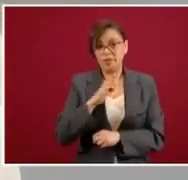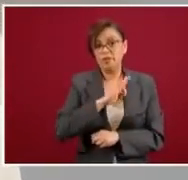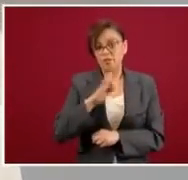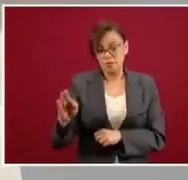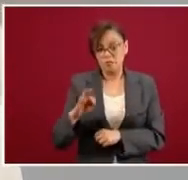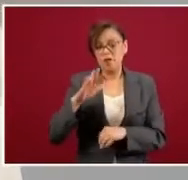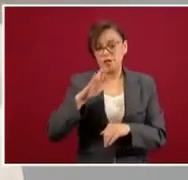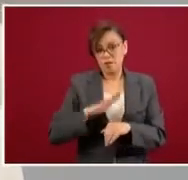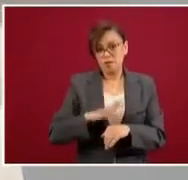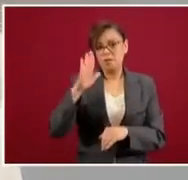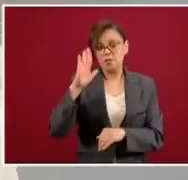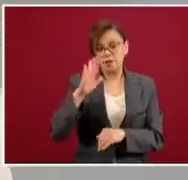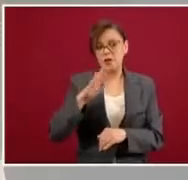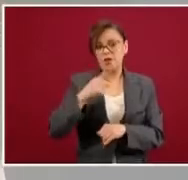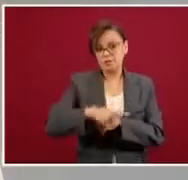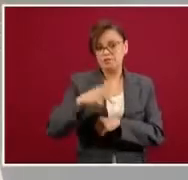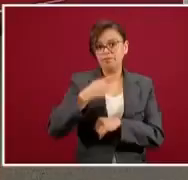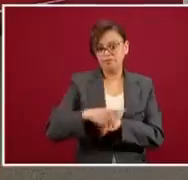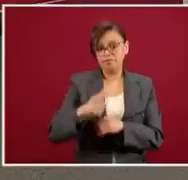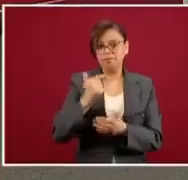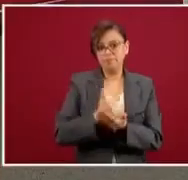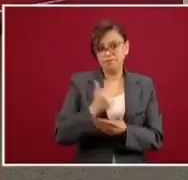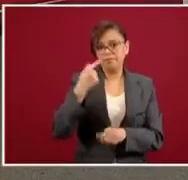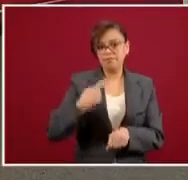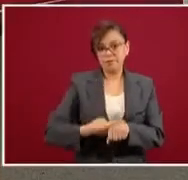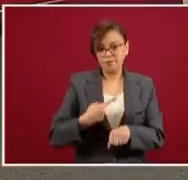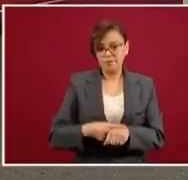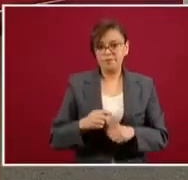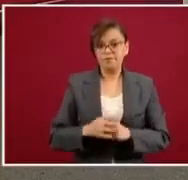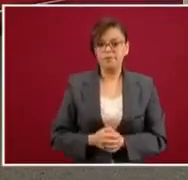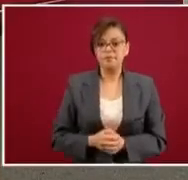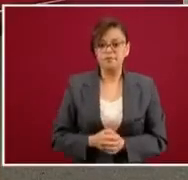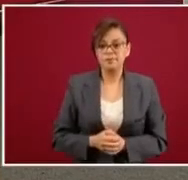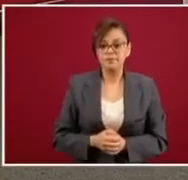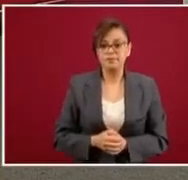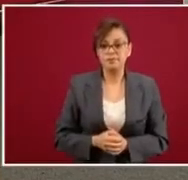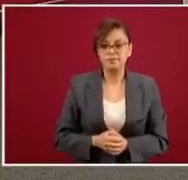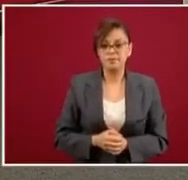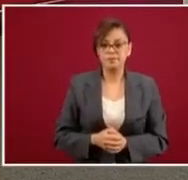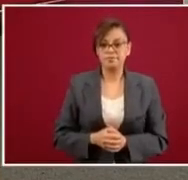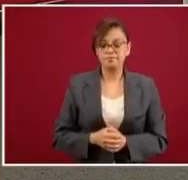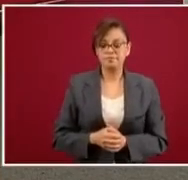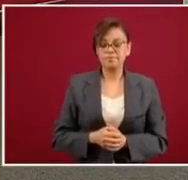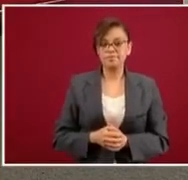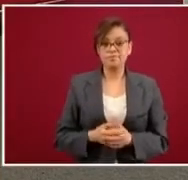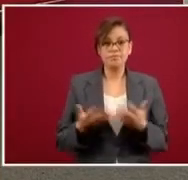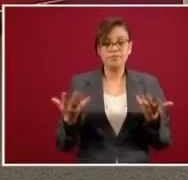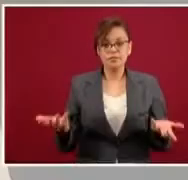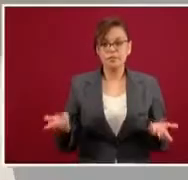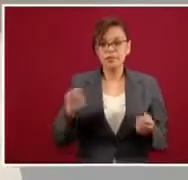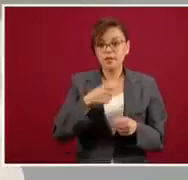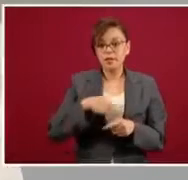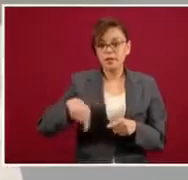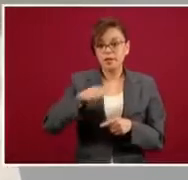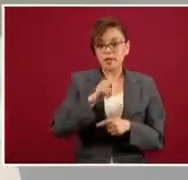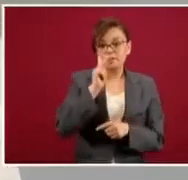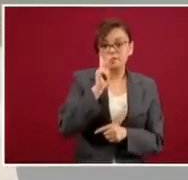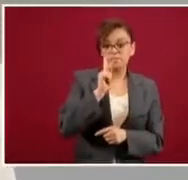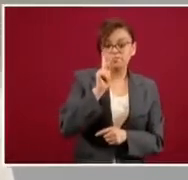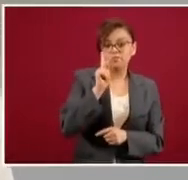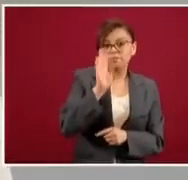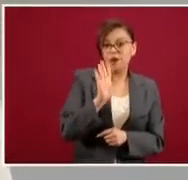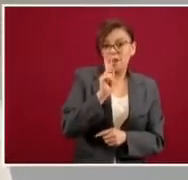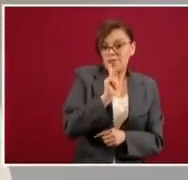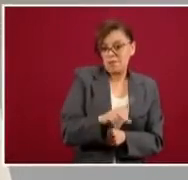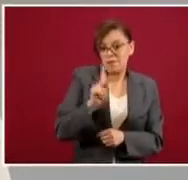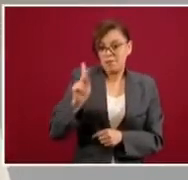de complicaciones. El uso de vapeadores también hemos considerado por semejanza a otros